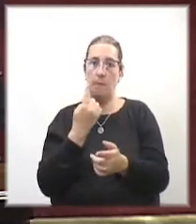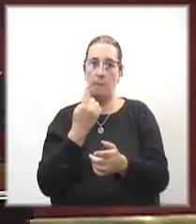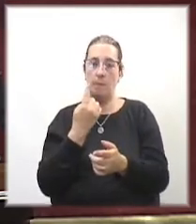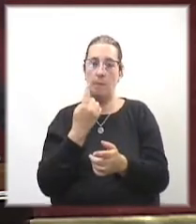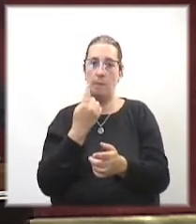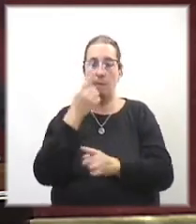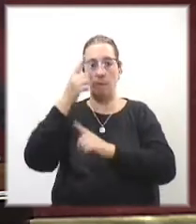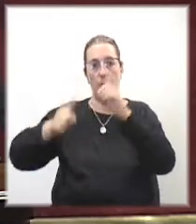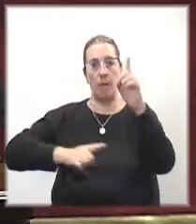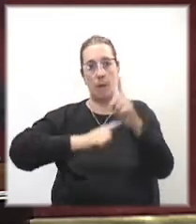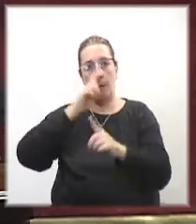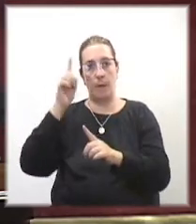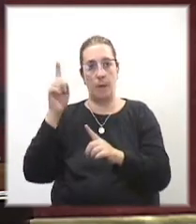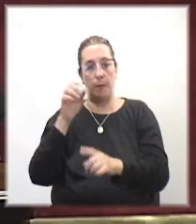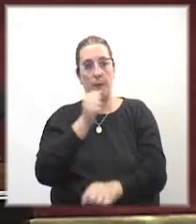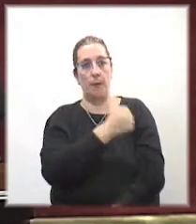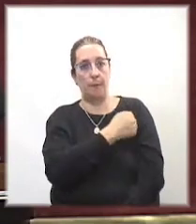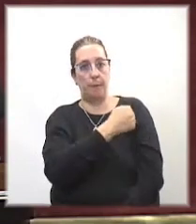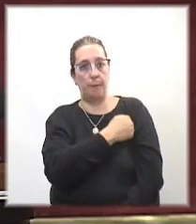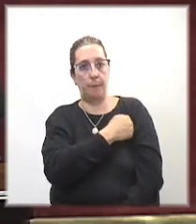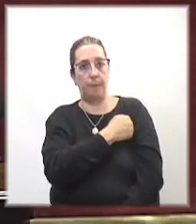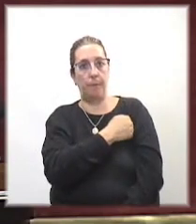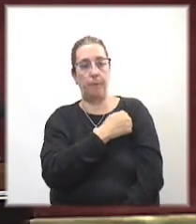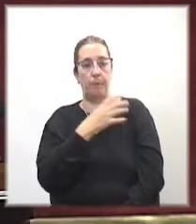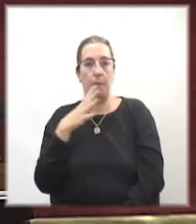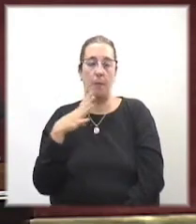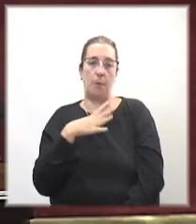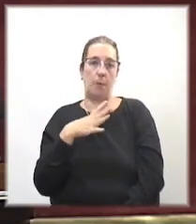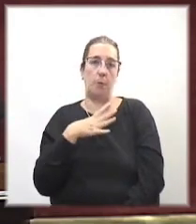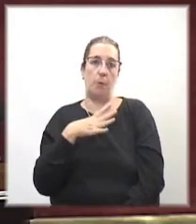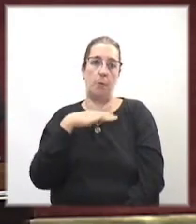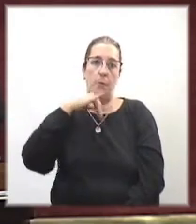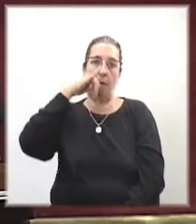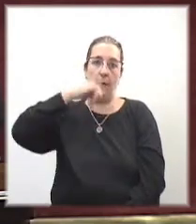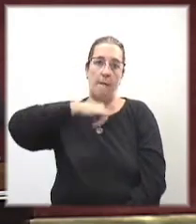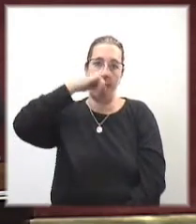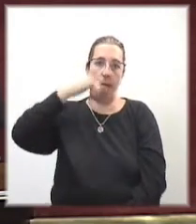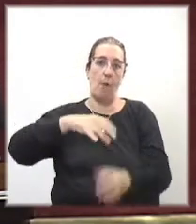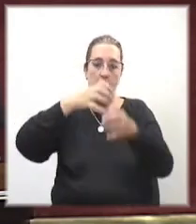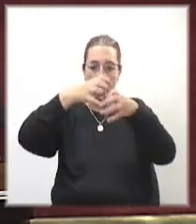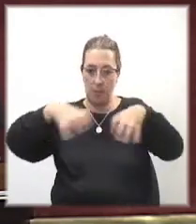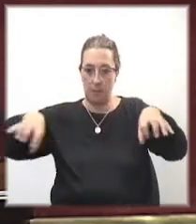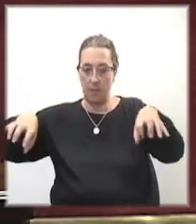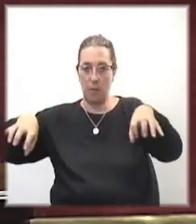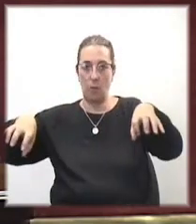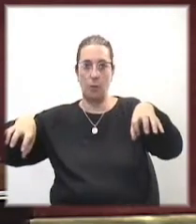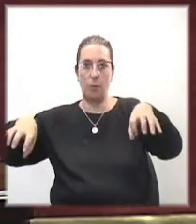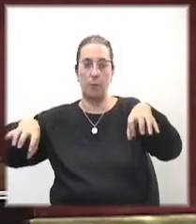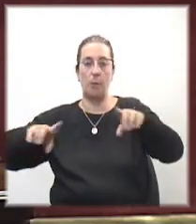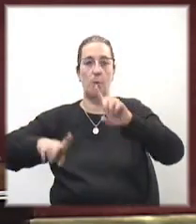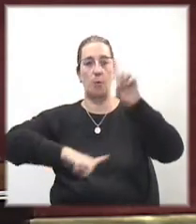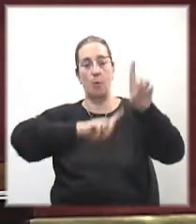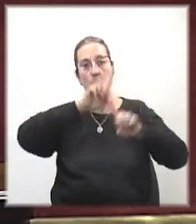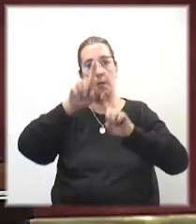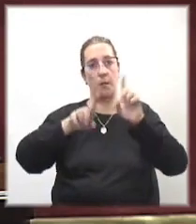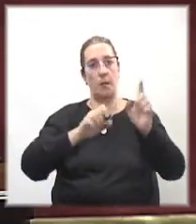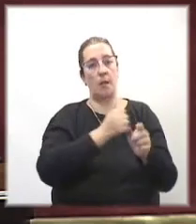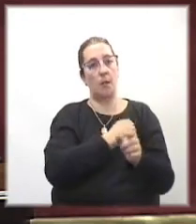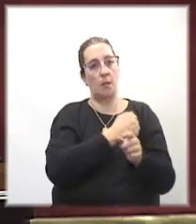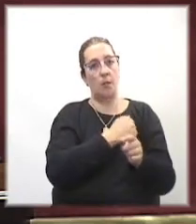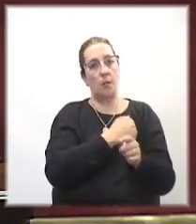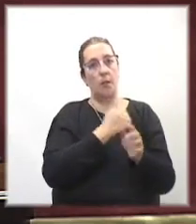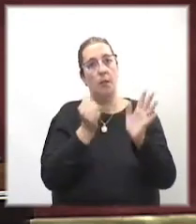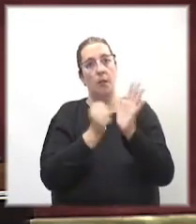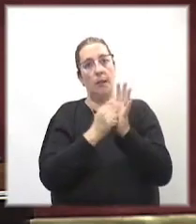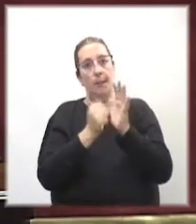la Universidad Católica, hubo un informe dividido dentro de la Universidad Católica, con el artículo 78,